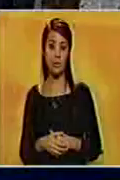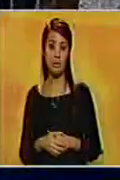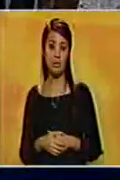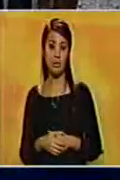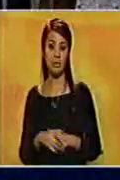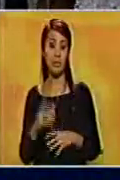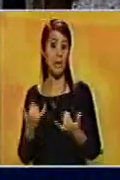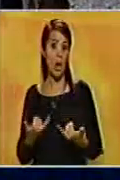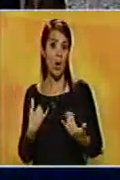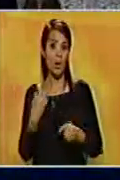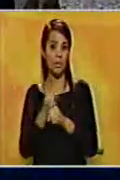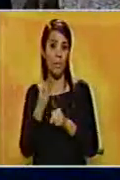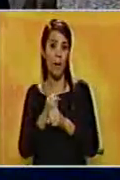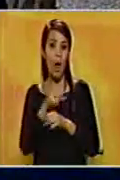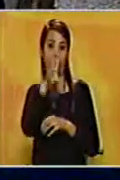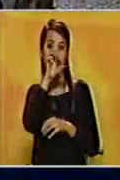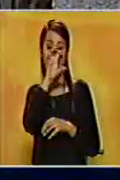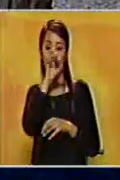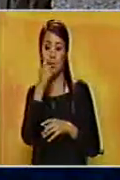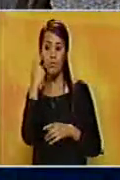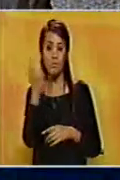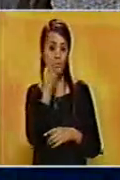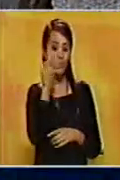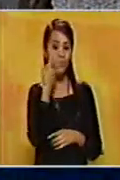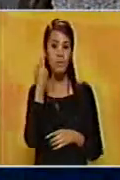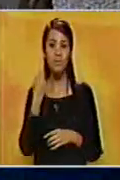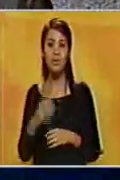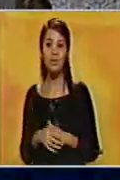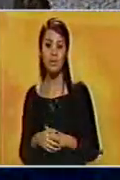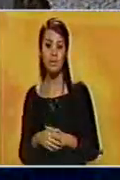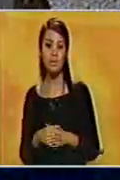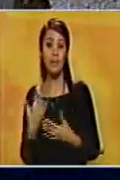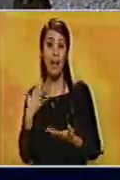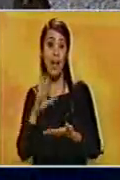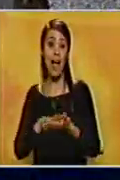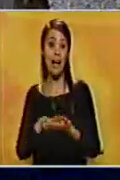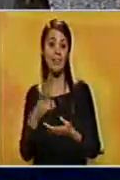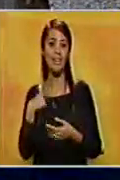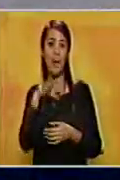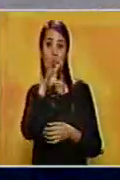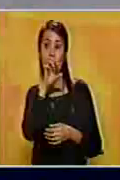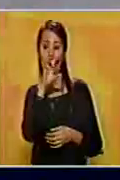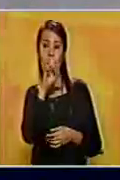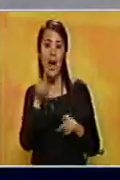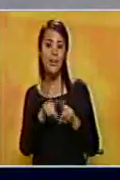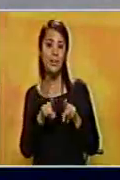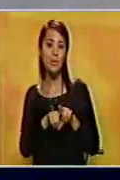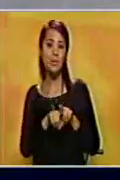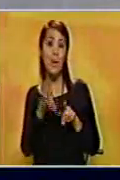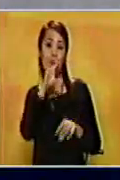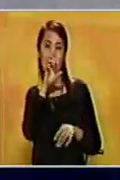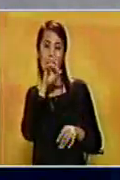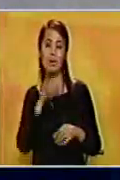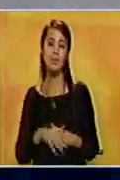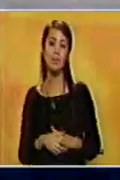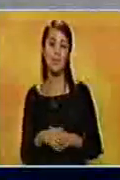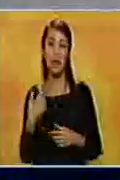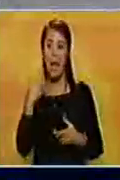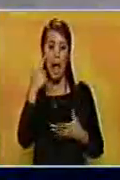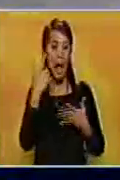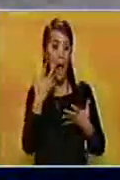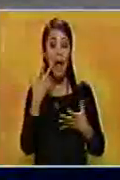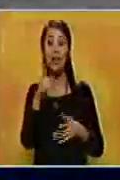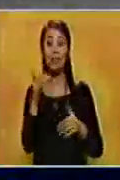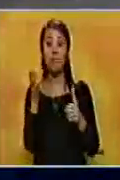que estamos trabajando con perros de búsqueda, no estamos tendiendo una mano sino una pata, ya con un ladrido ubicamos a una persona. En realidad